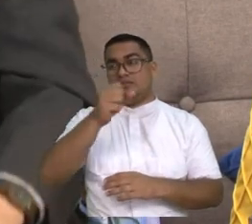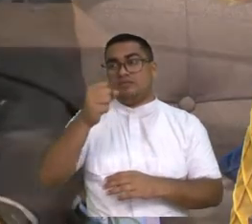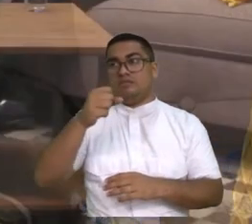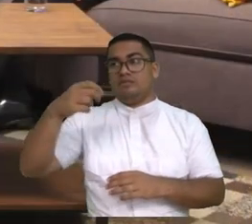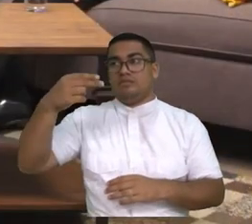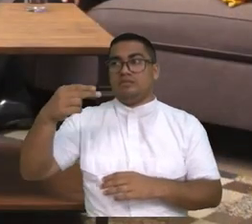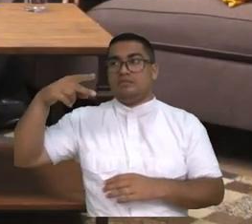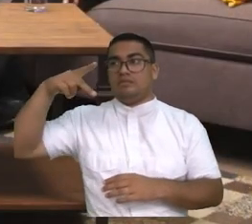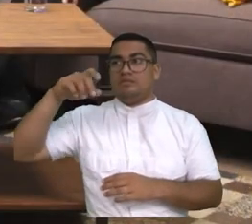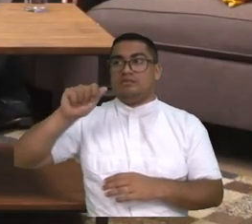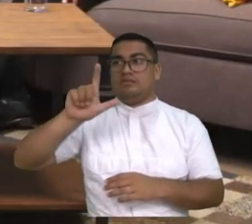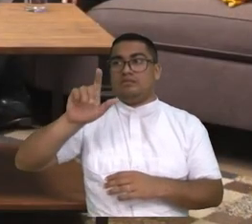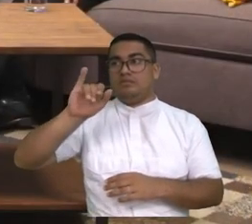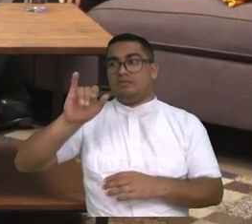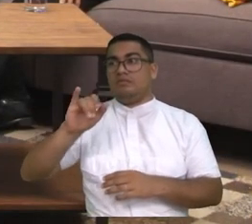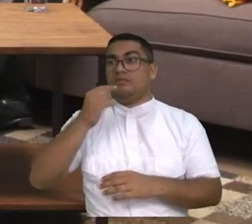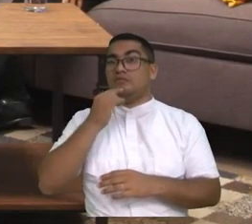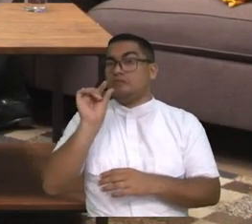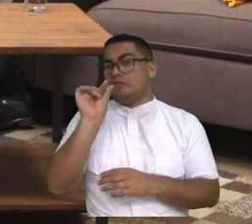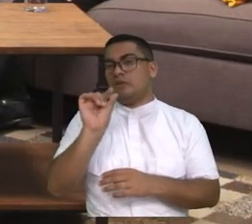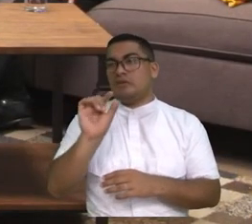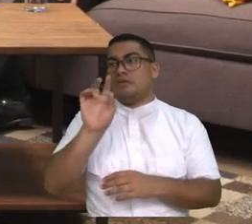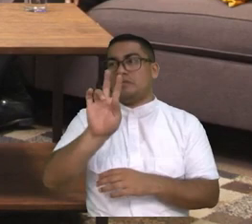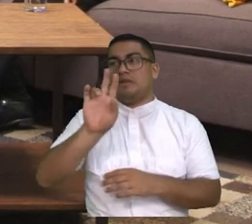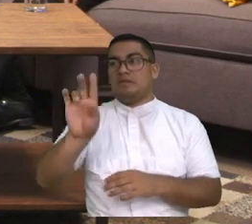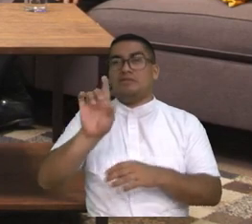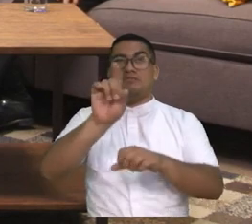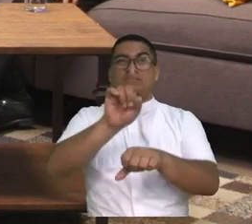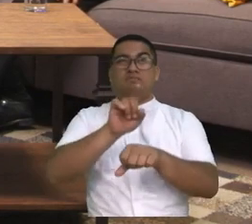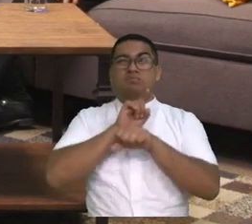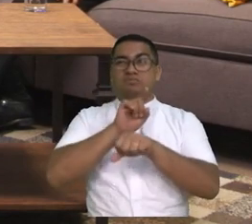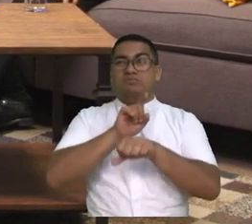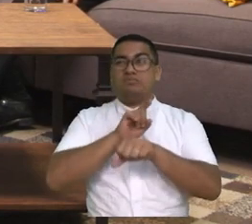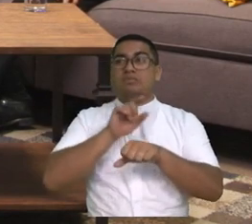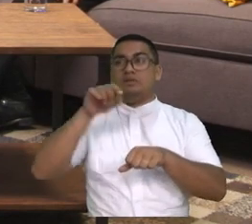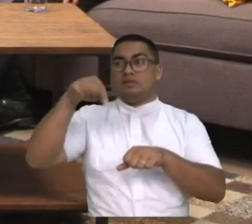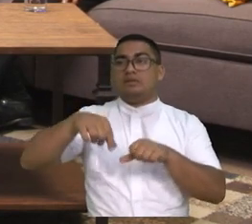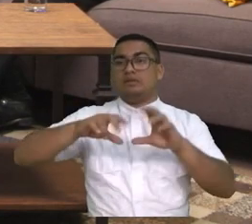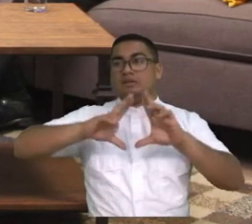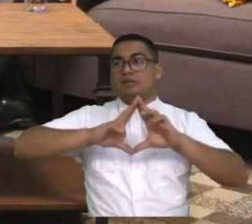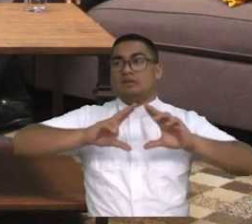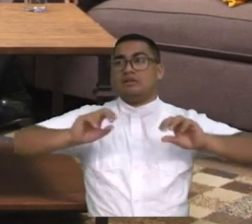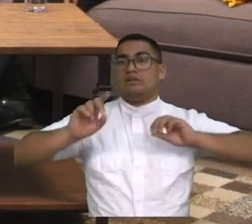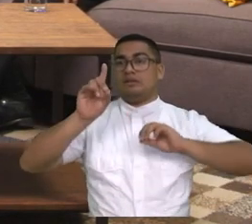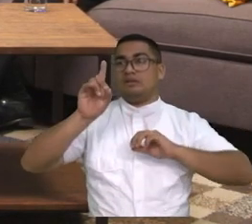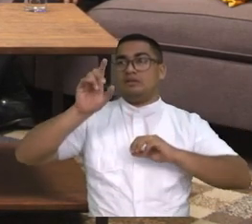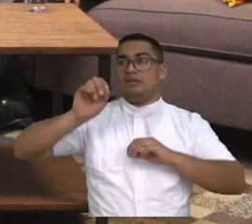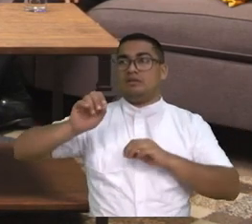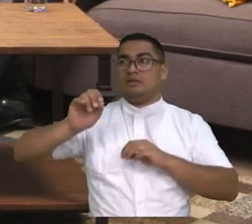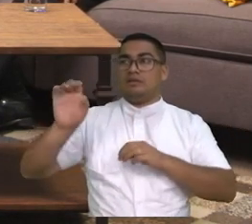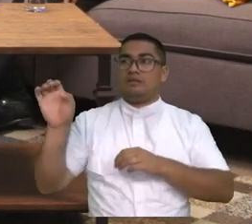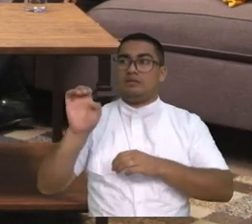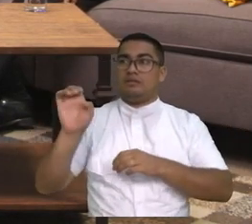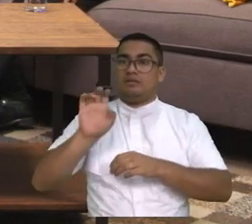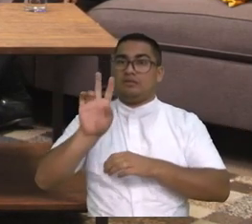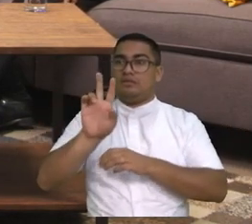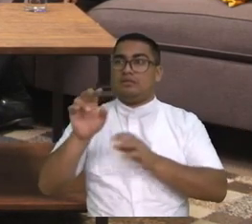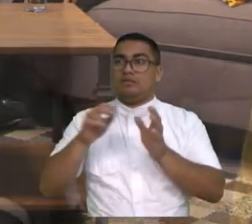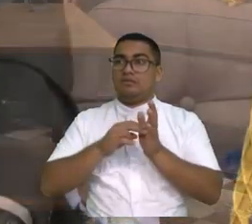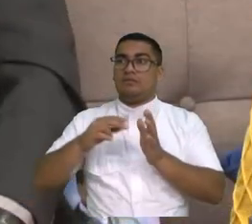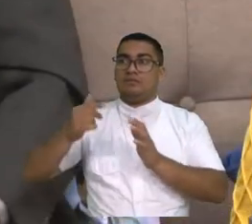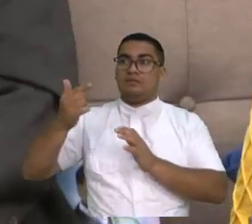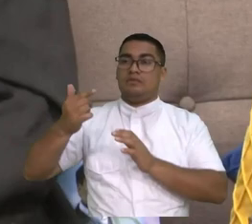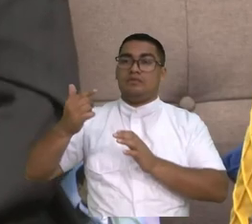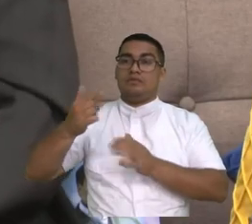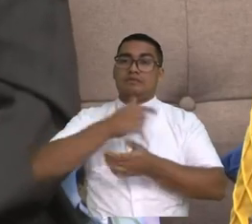habido 21 cañonazos. La última vez que sonaron en Nicaragua los 21 cañonazos fue el 10 de enero del 2007, cuando el